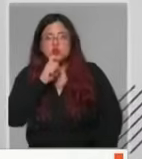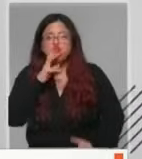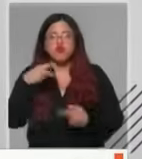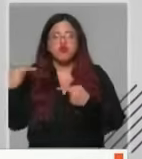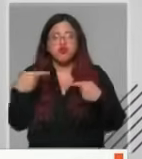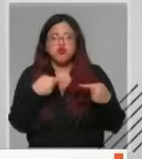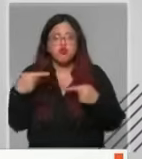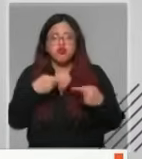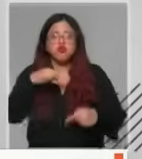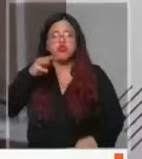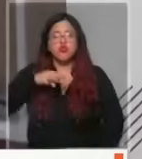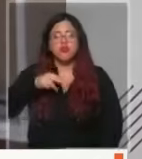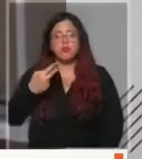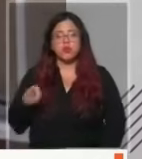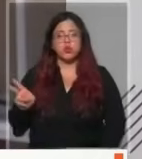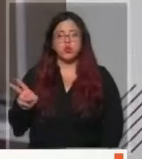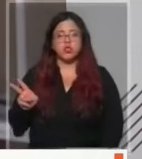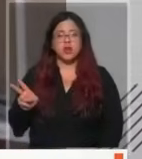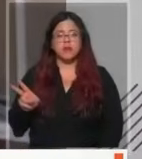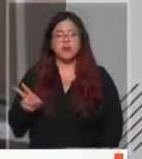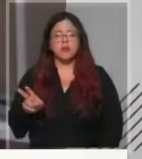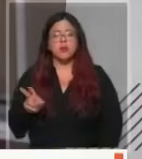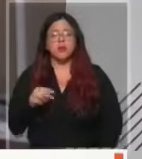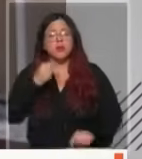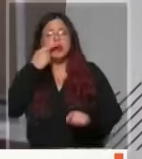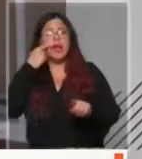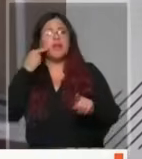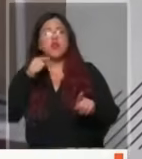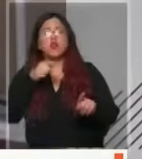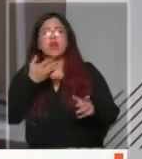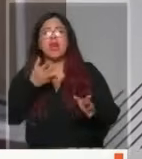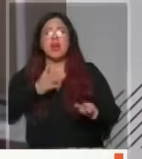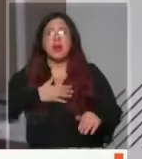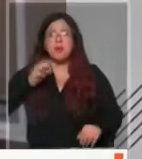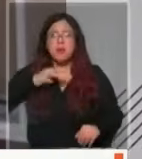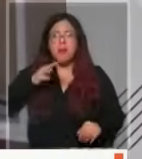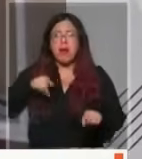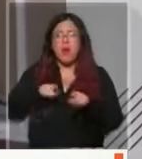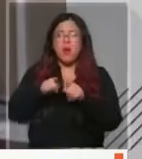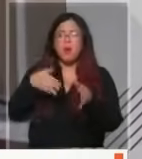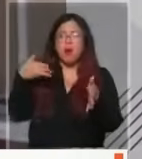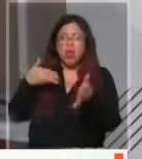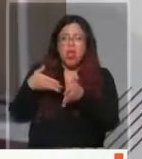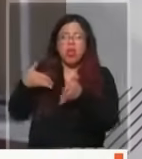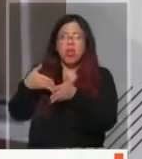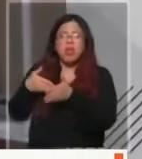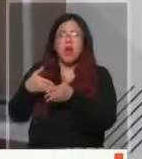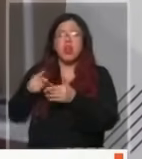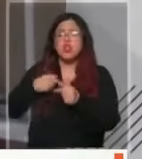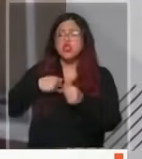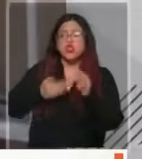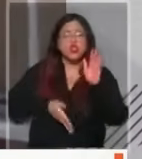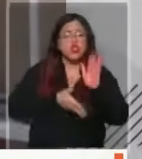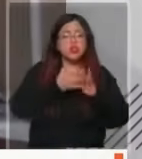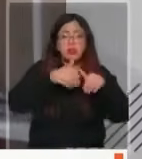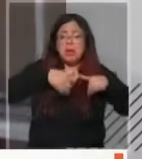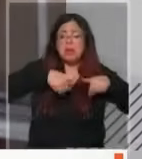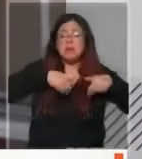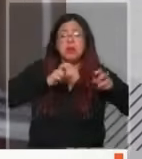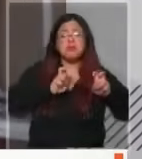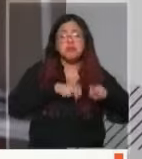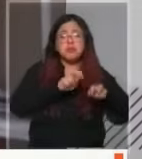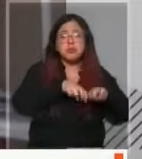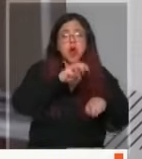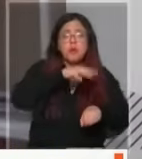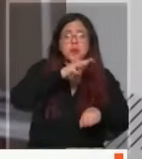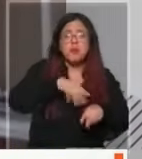con su madre. Él vio como que mi mamá era un estorbo para él, como que si yo seguía con mi mamá, pues yo iba a seguir como que me iba